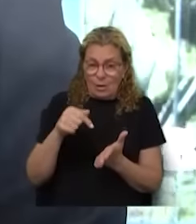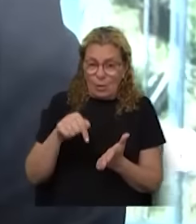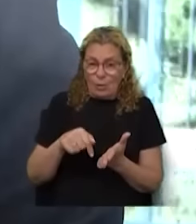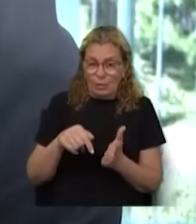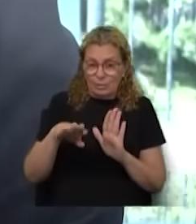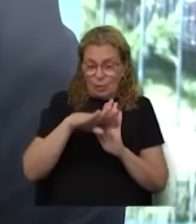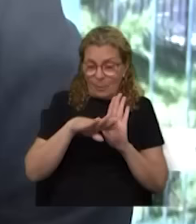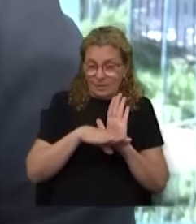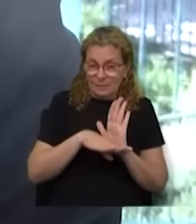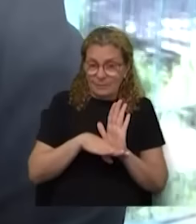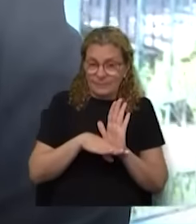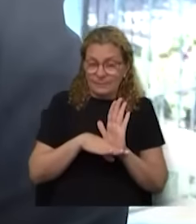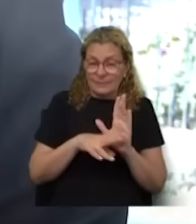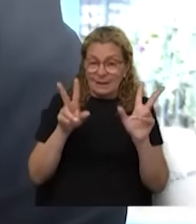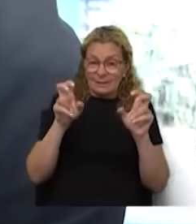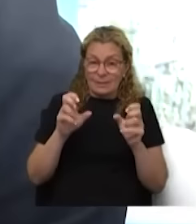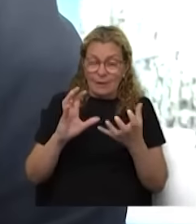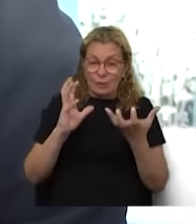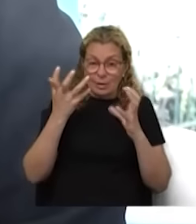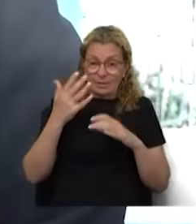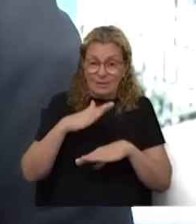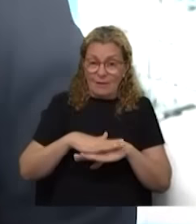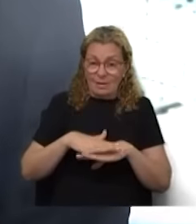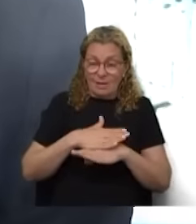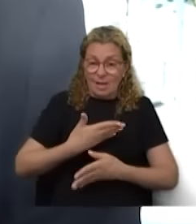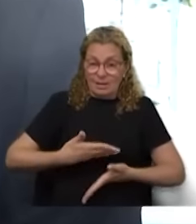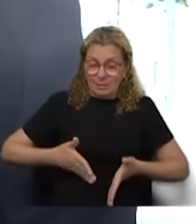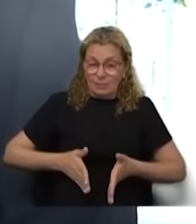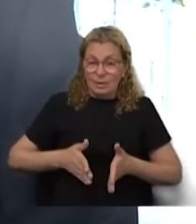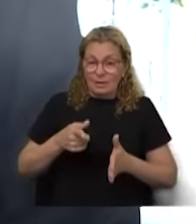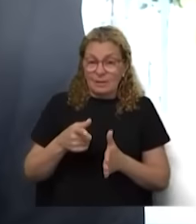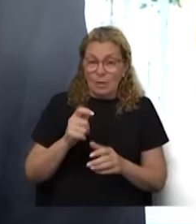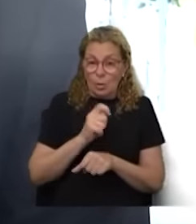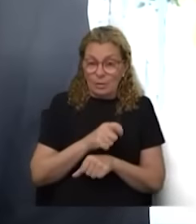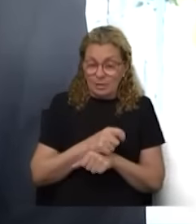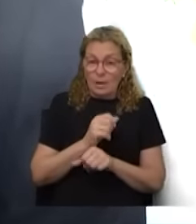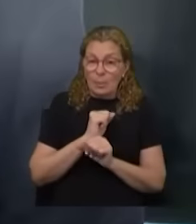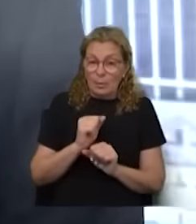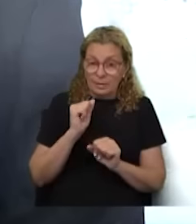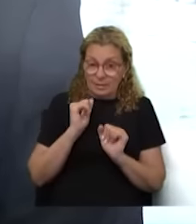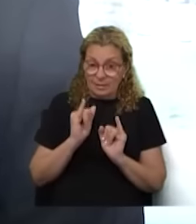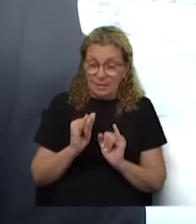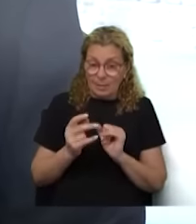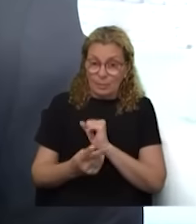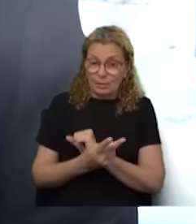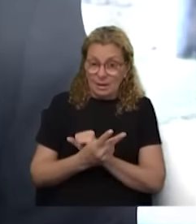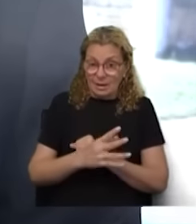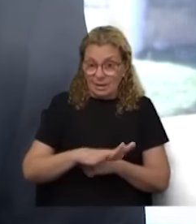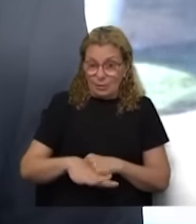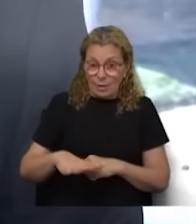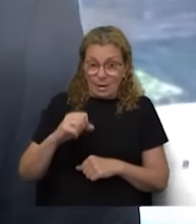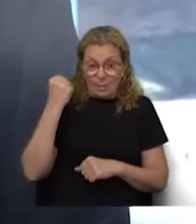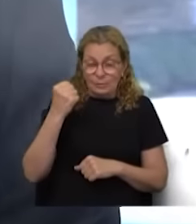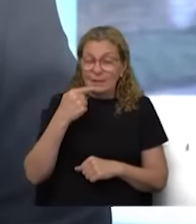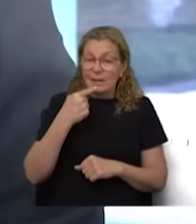la normativa que aborda el tema de violencia basada en género eh los operadores judiciales tienen herramientas para proteger a las infancias es importante